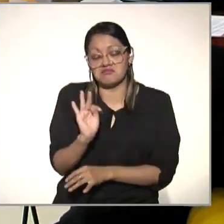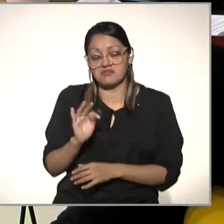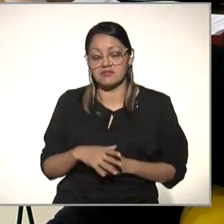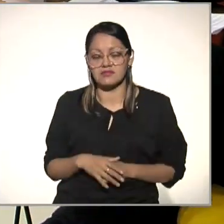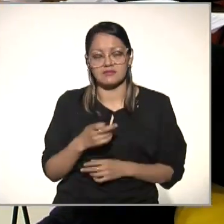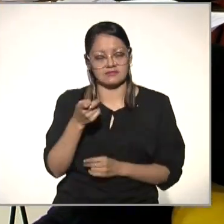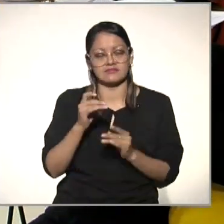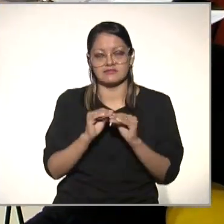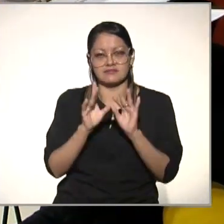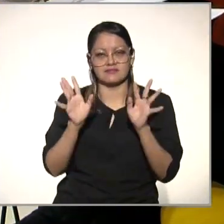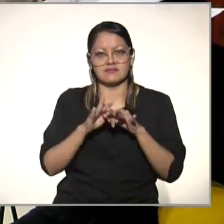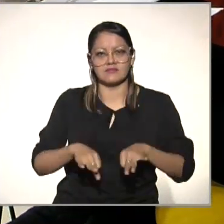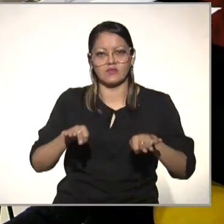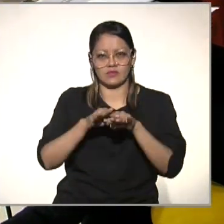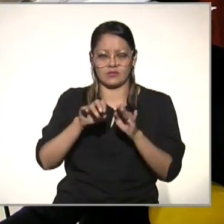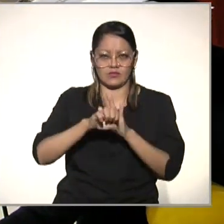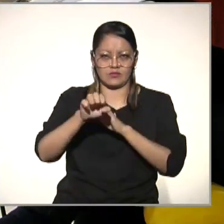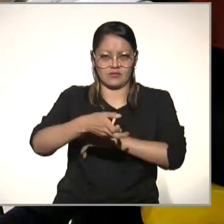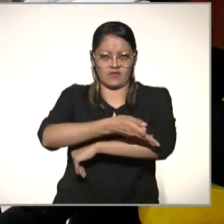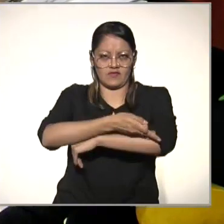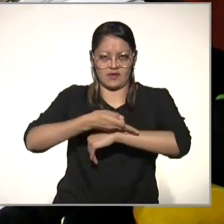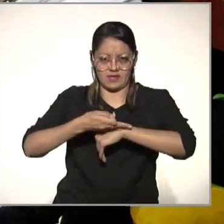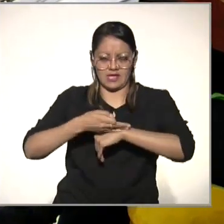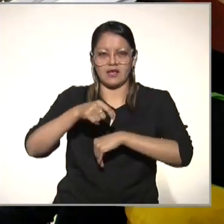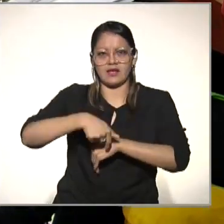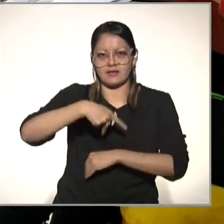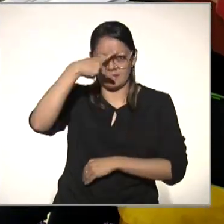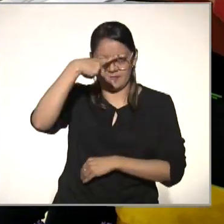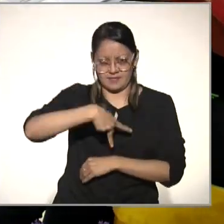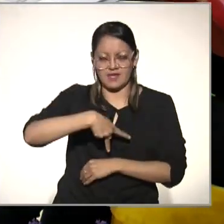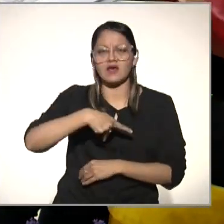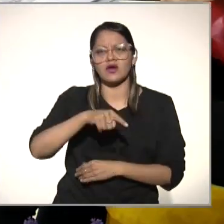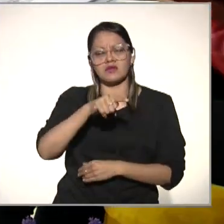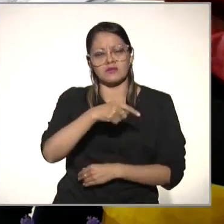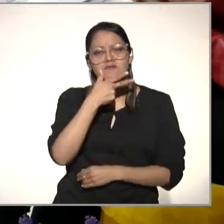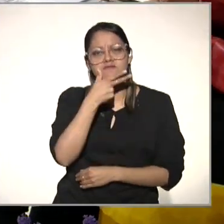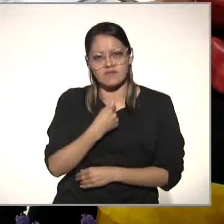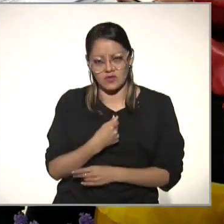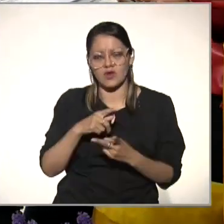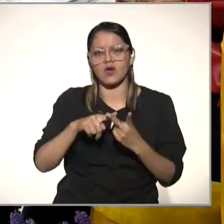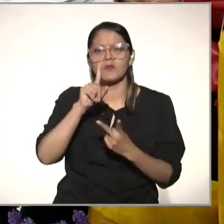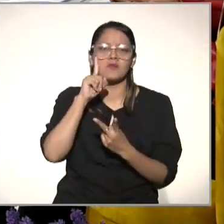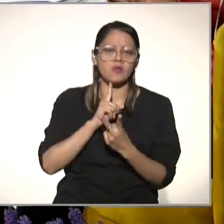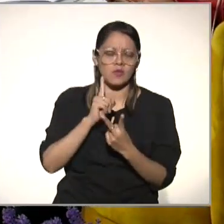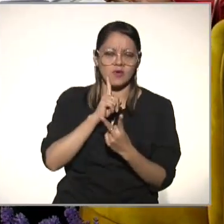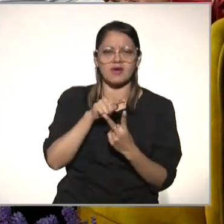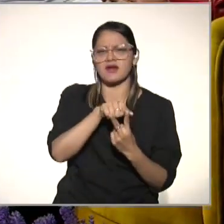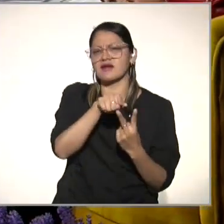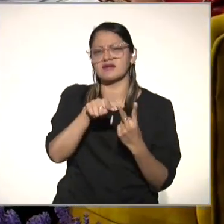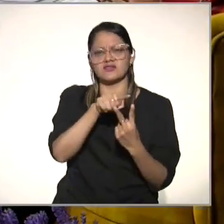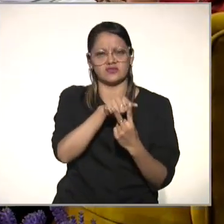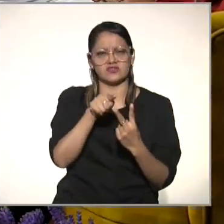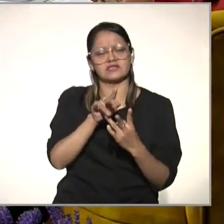que es importante que en una familia mexicana, siendo hombre o siendo mujer, cada quien asumimos cosas,